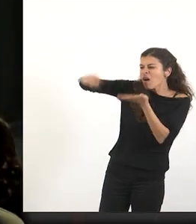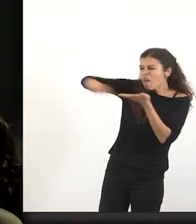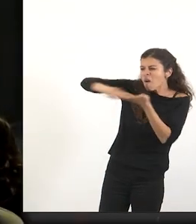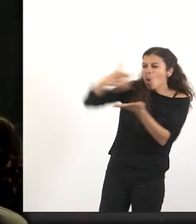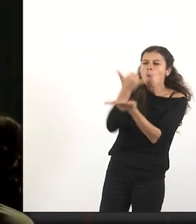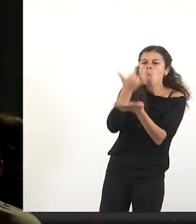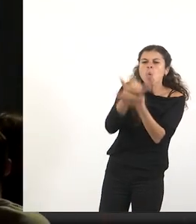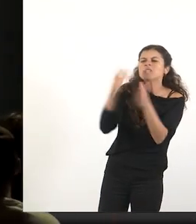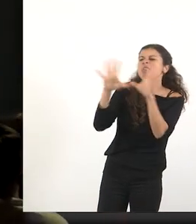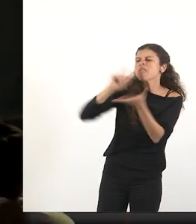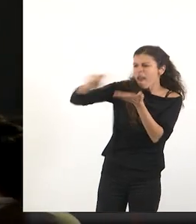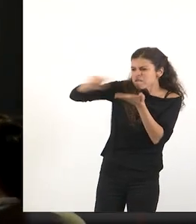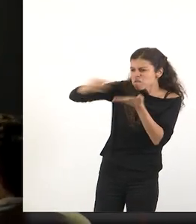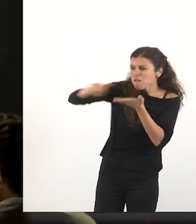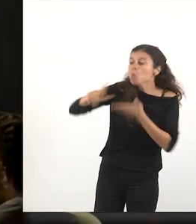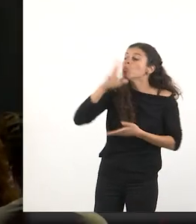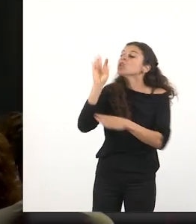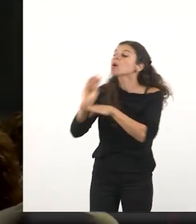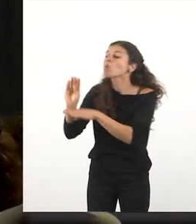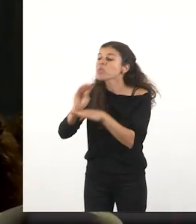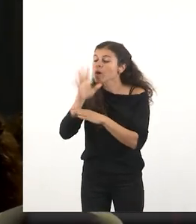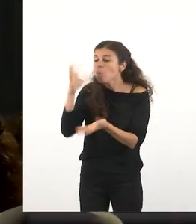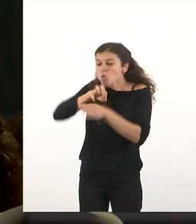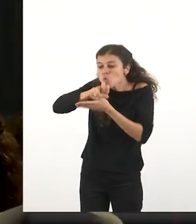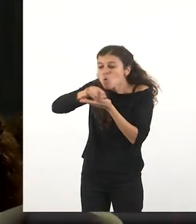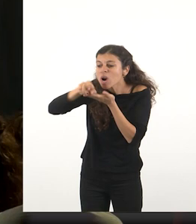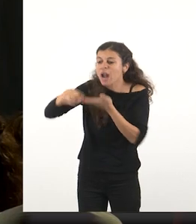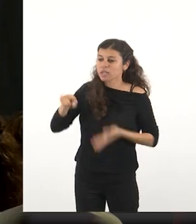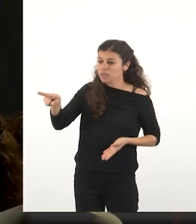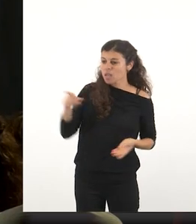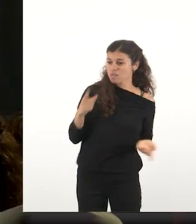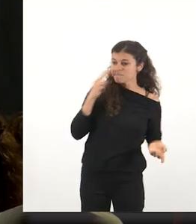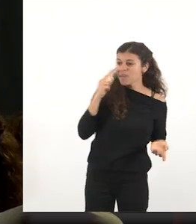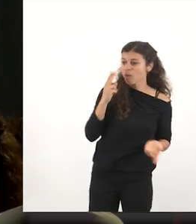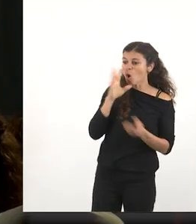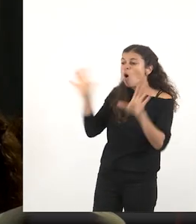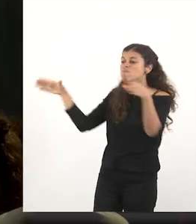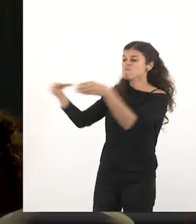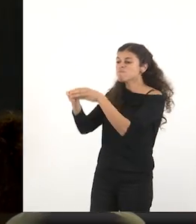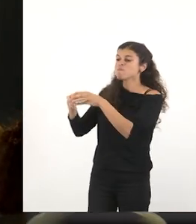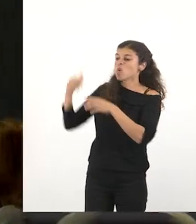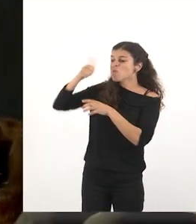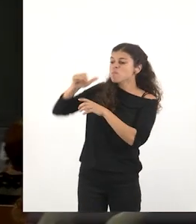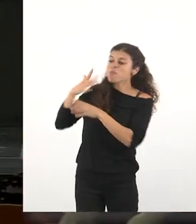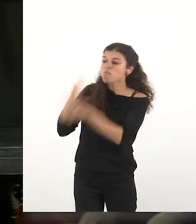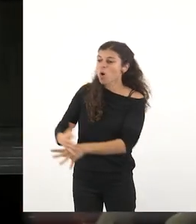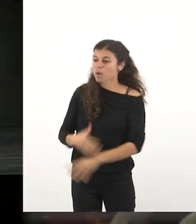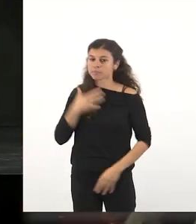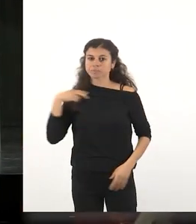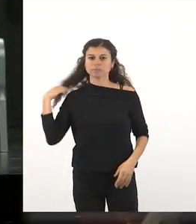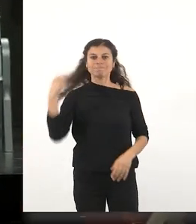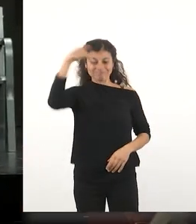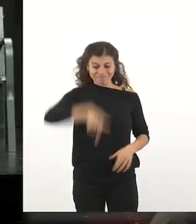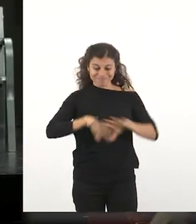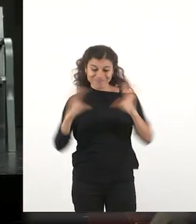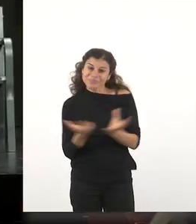porque te cuido, hostia, de las cucarachas que te dan miedo, de las manadas que violan allá afuera. En mi mundo aquí abajo me dijeron que las